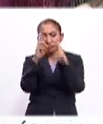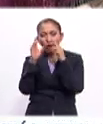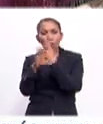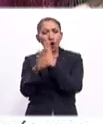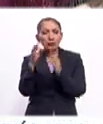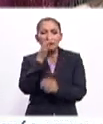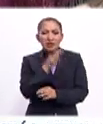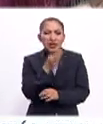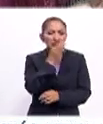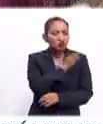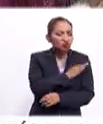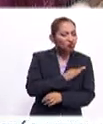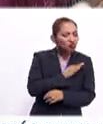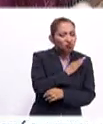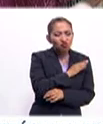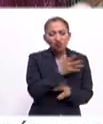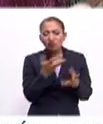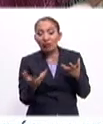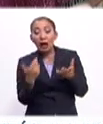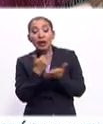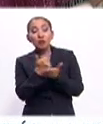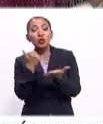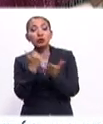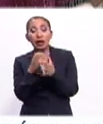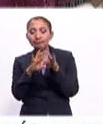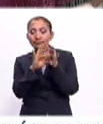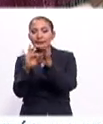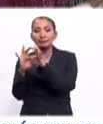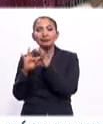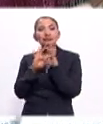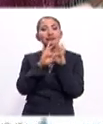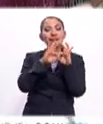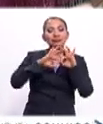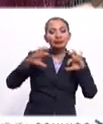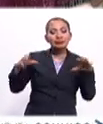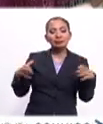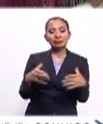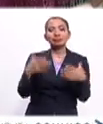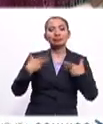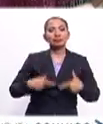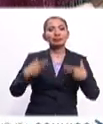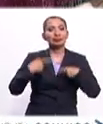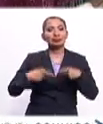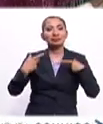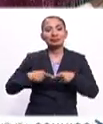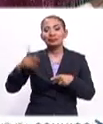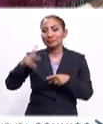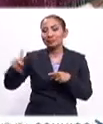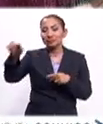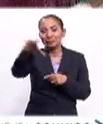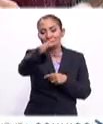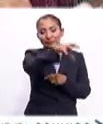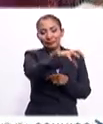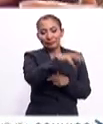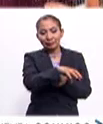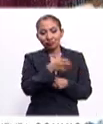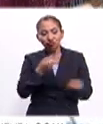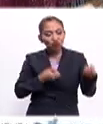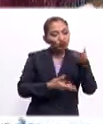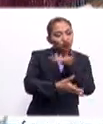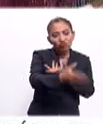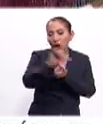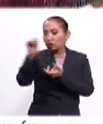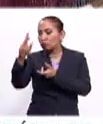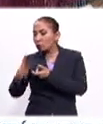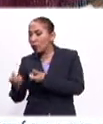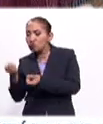de festividades, son las que permiten una unión entre las gentes de las poblaciones, intercambio con